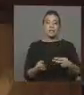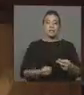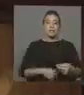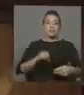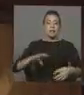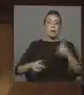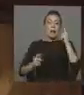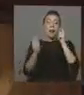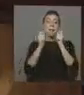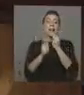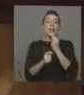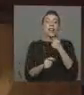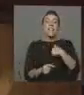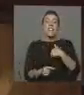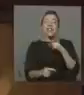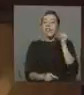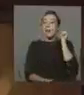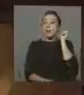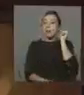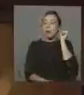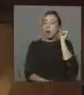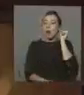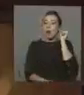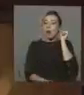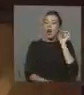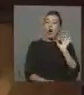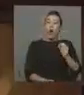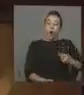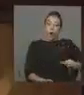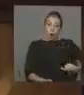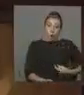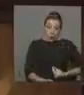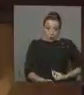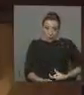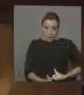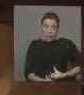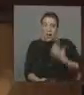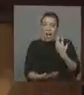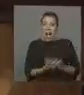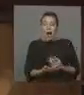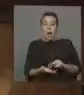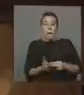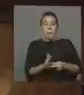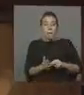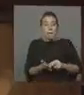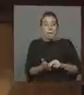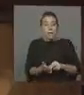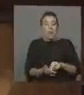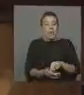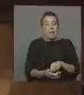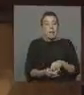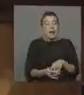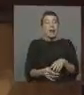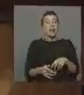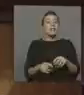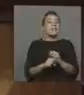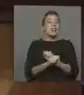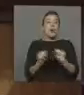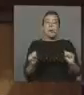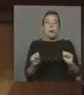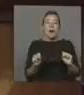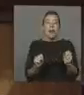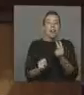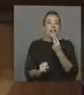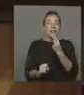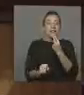un peligro para la vida de la mujer, cuando el embrión o feto padezca una alteración estructural congénita o genética incompatible con la